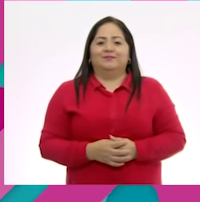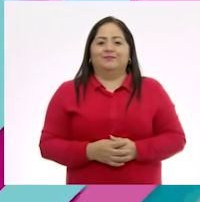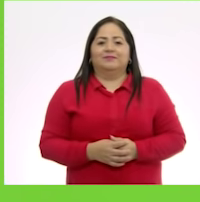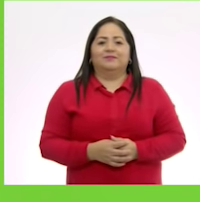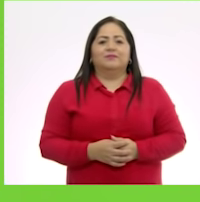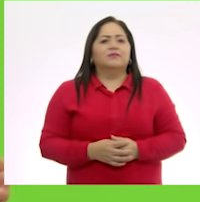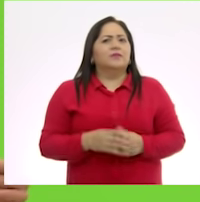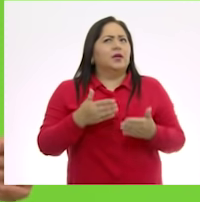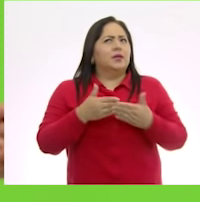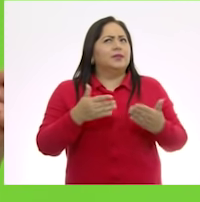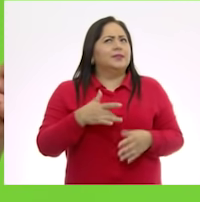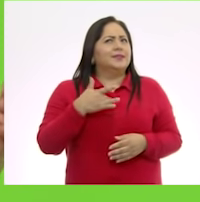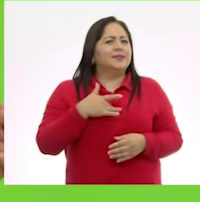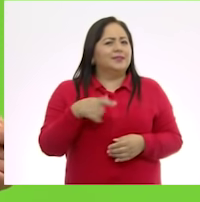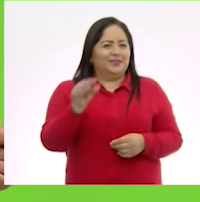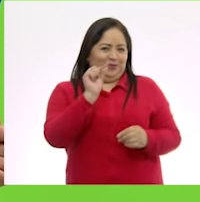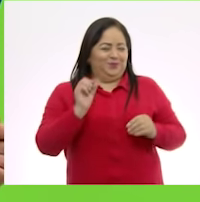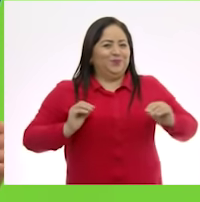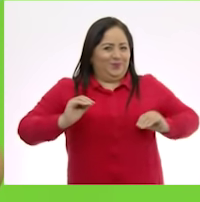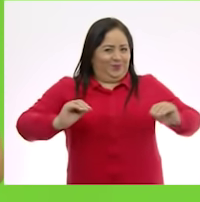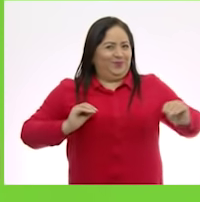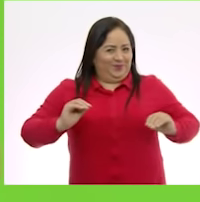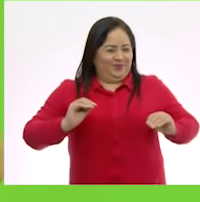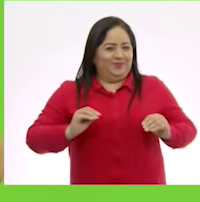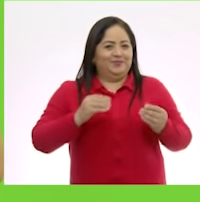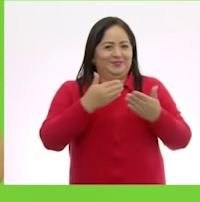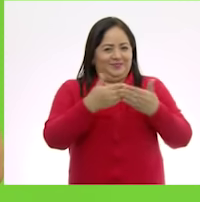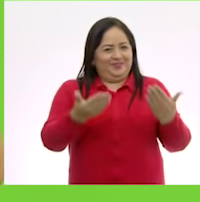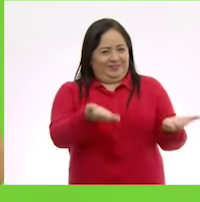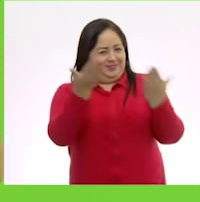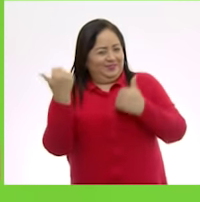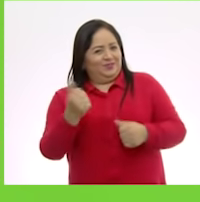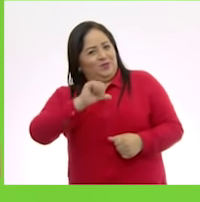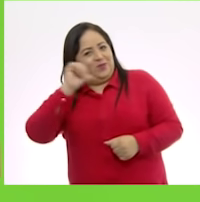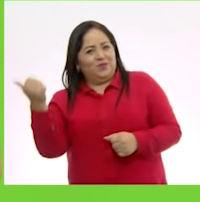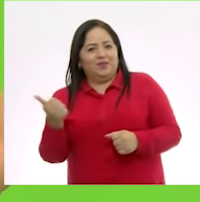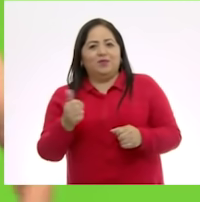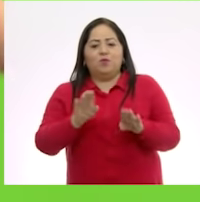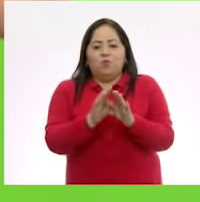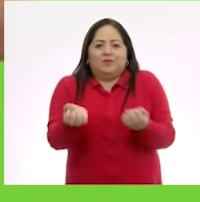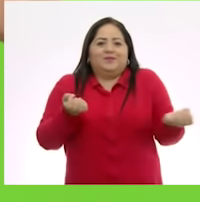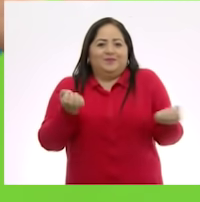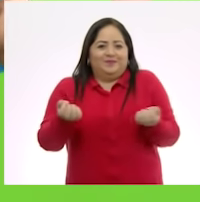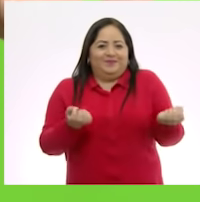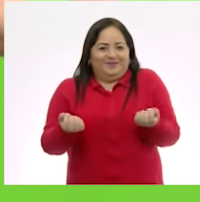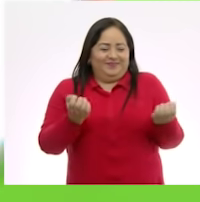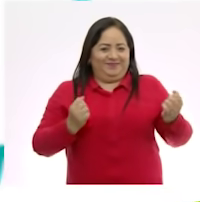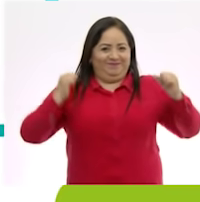Como que ahora se antoja movernos un poco, ¿no? Acompáñame a la siguiente pausa activa.